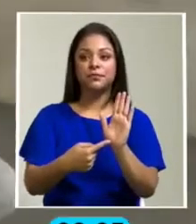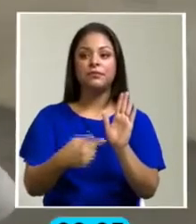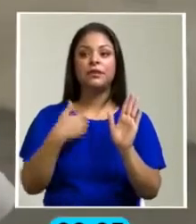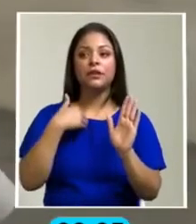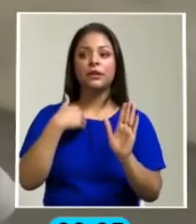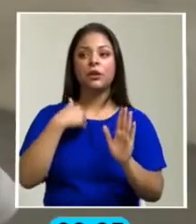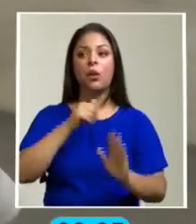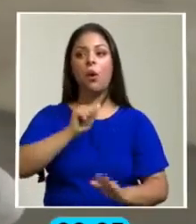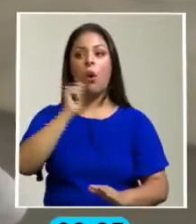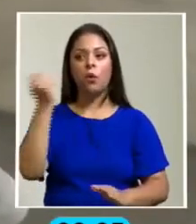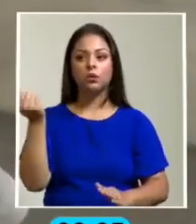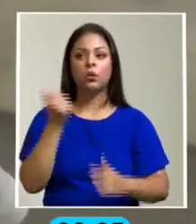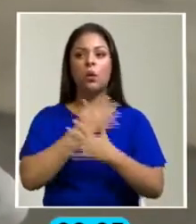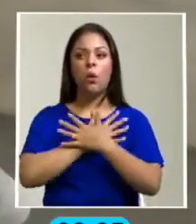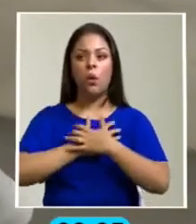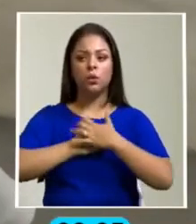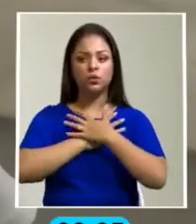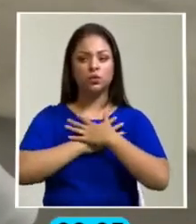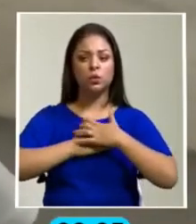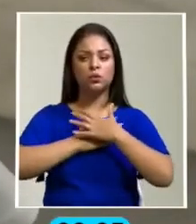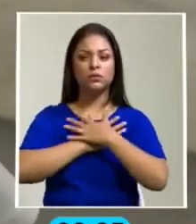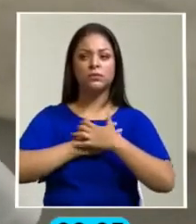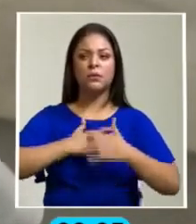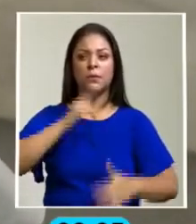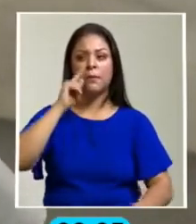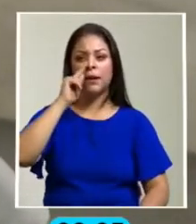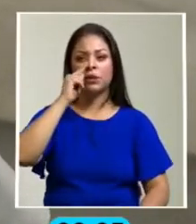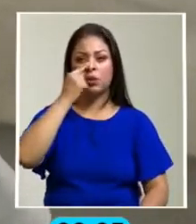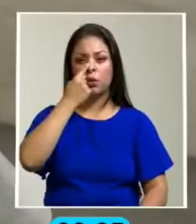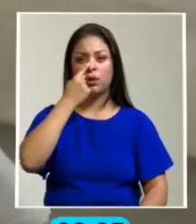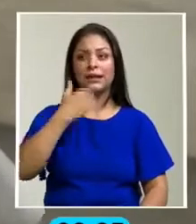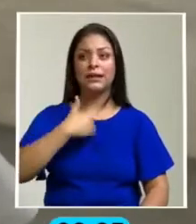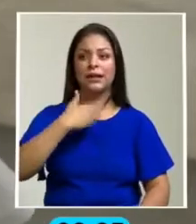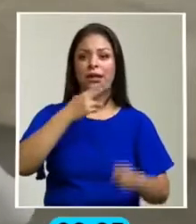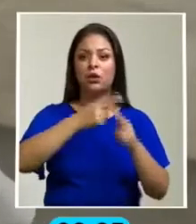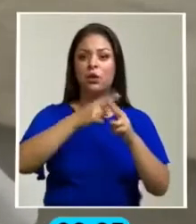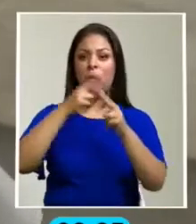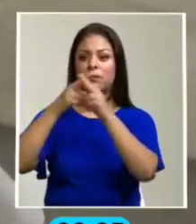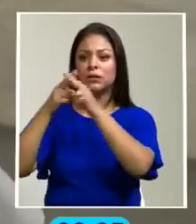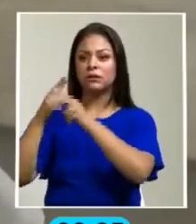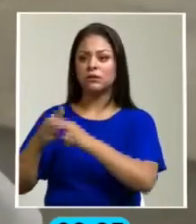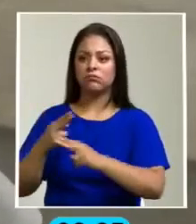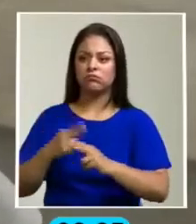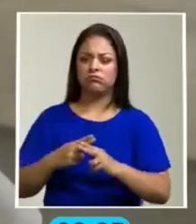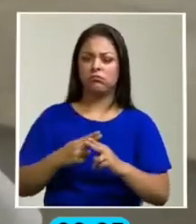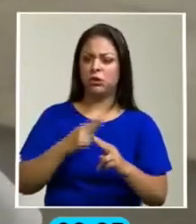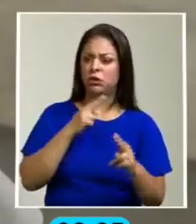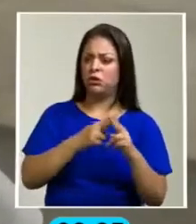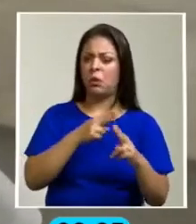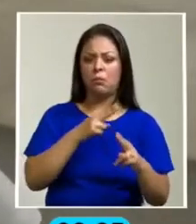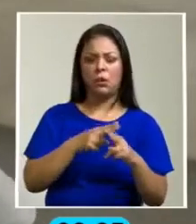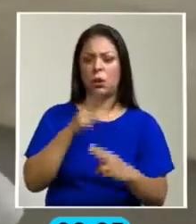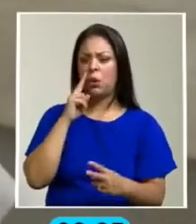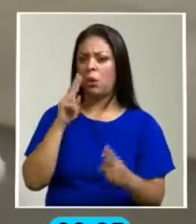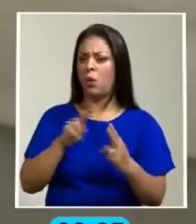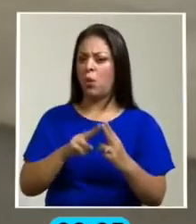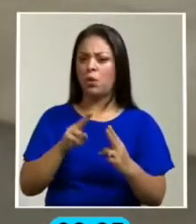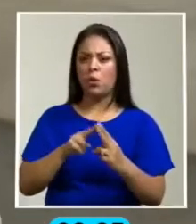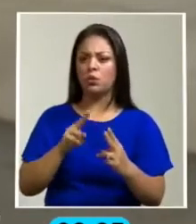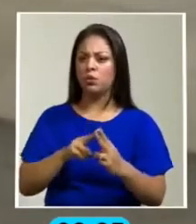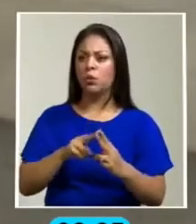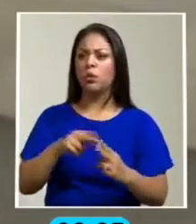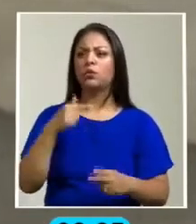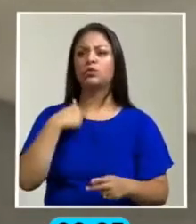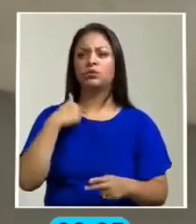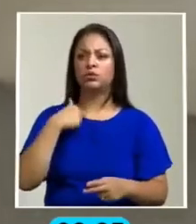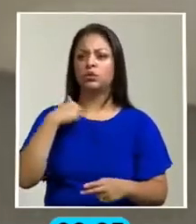ositos. Son unos osos perezosos con nombres. Pero estos nombres yo no los reconozco. Yo reconozco los que están en la